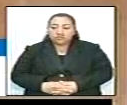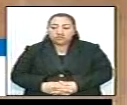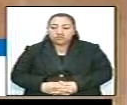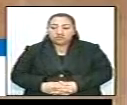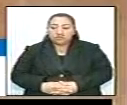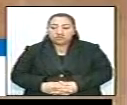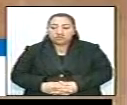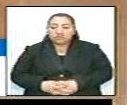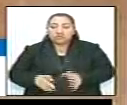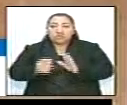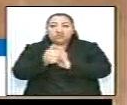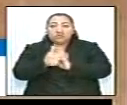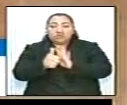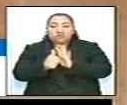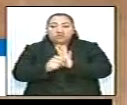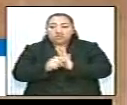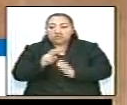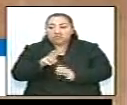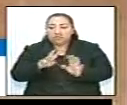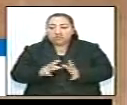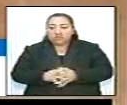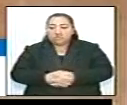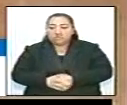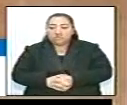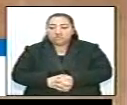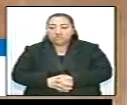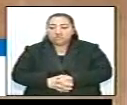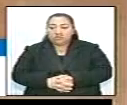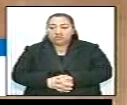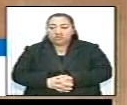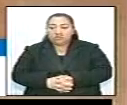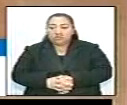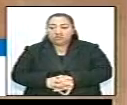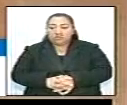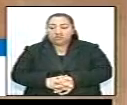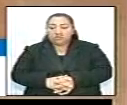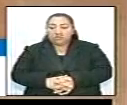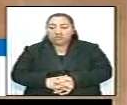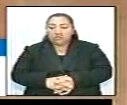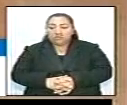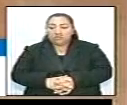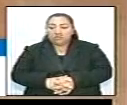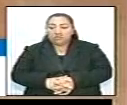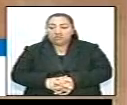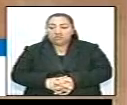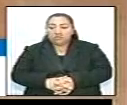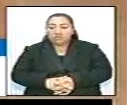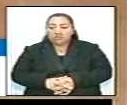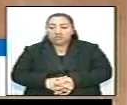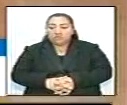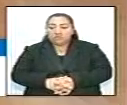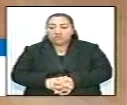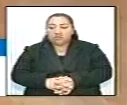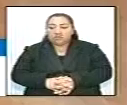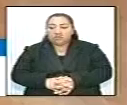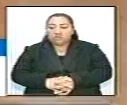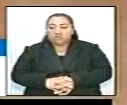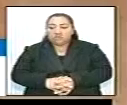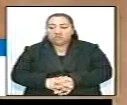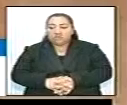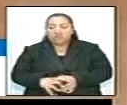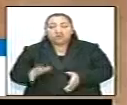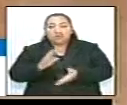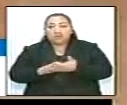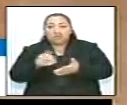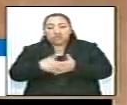Artículo 29, que ya es el último, Presidenta. Y disculpe que no haya podido haberlo hecho llegar, hemos tenido